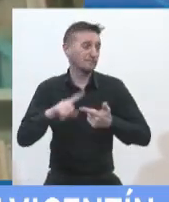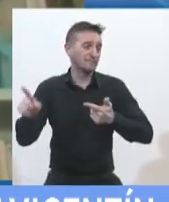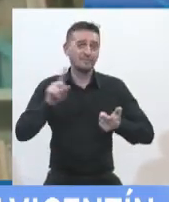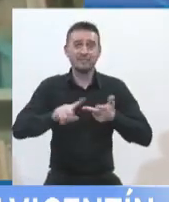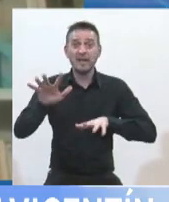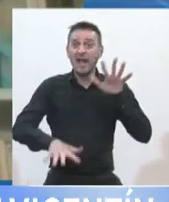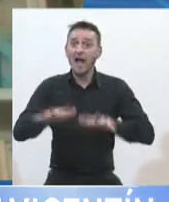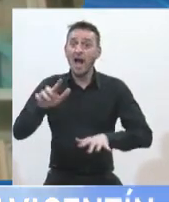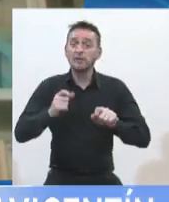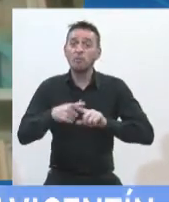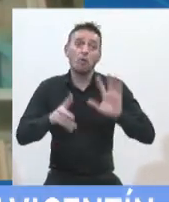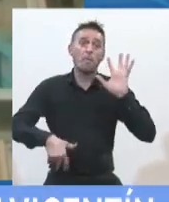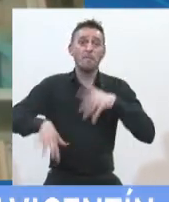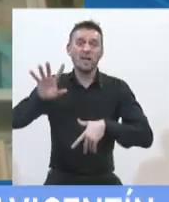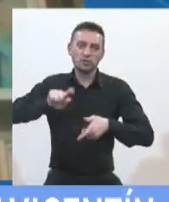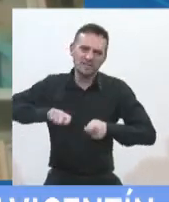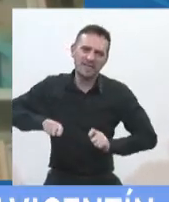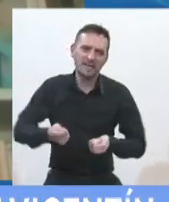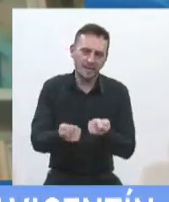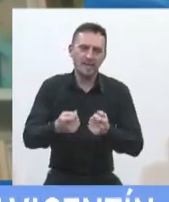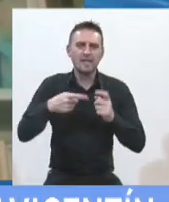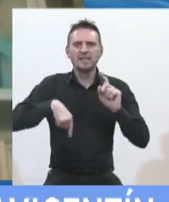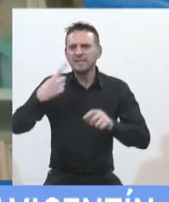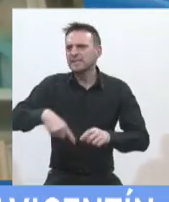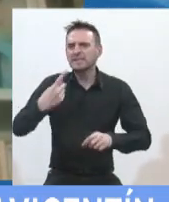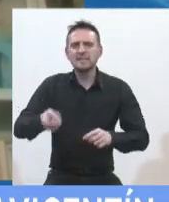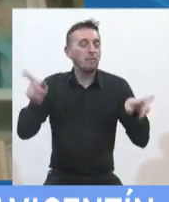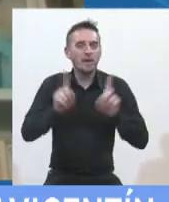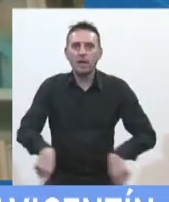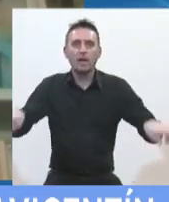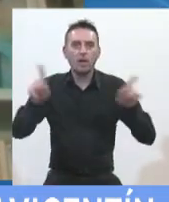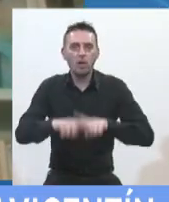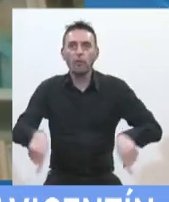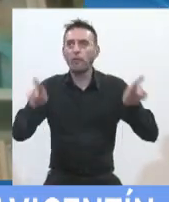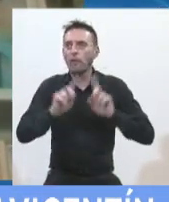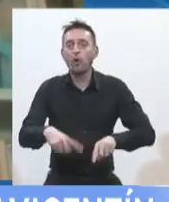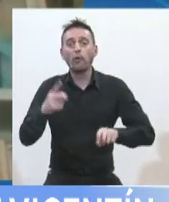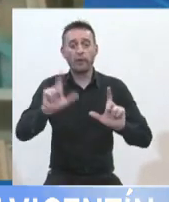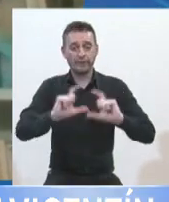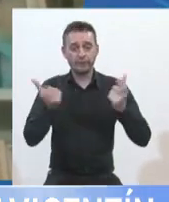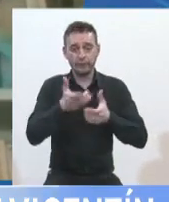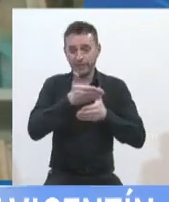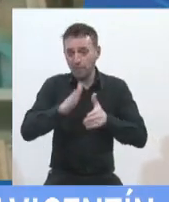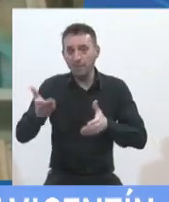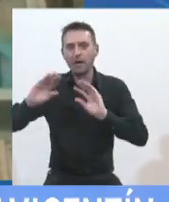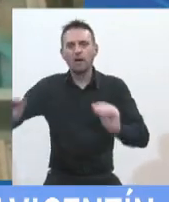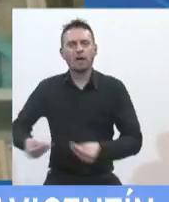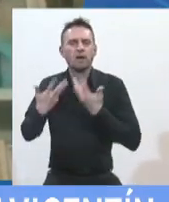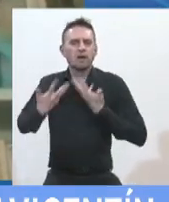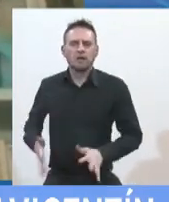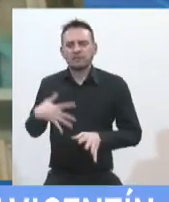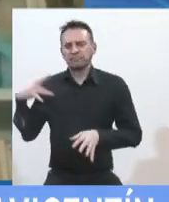por la tiranía transitoria de la mayoría y saben que siempre termina igual termina con que una parte de la sociedad se cansa